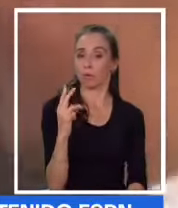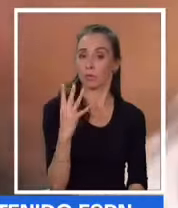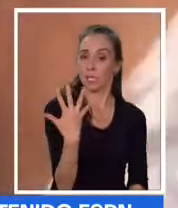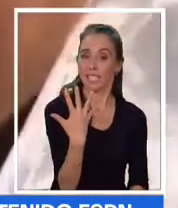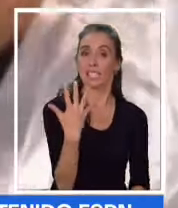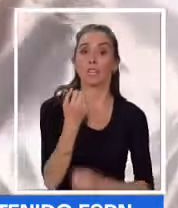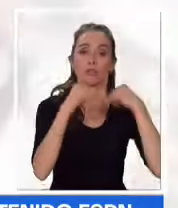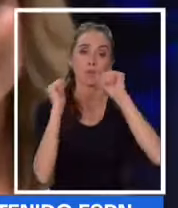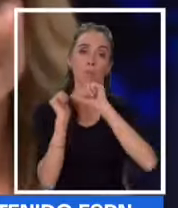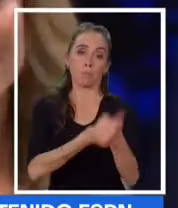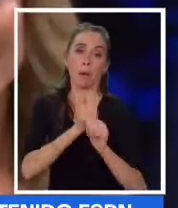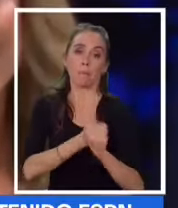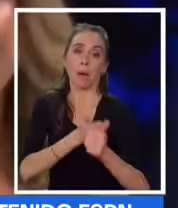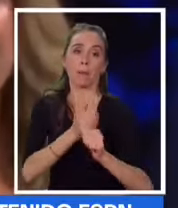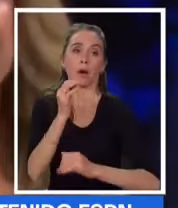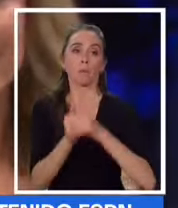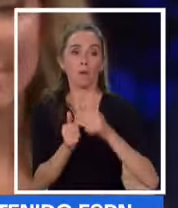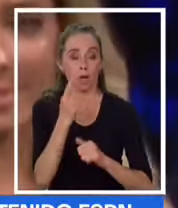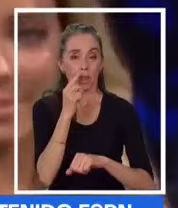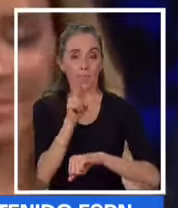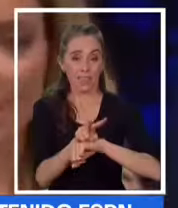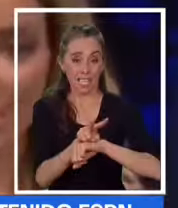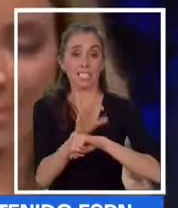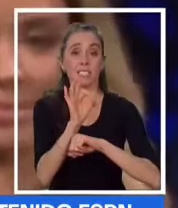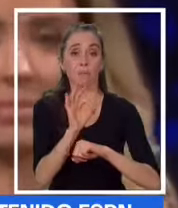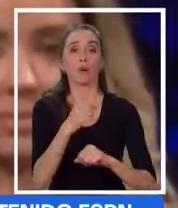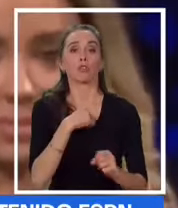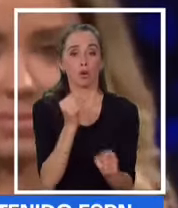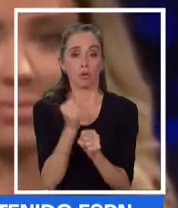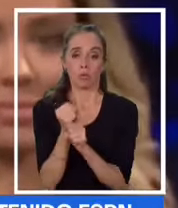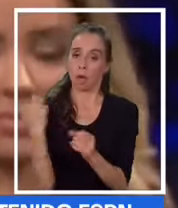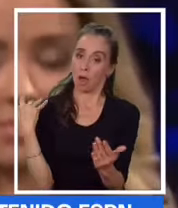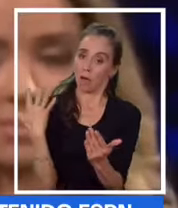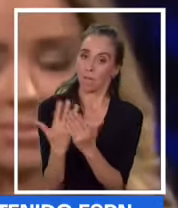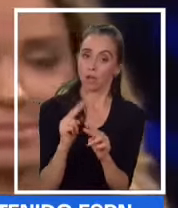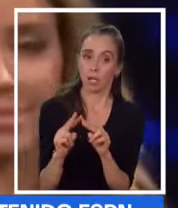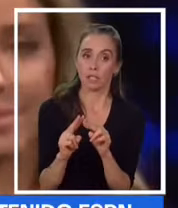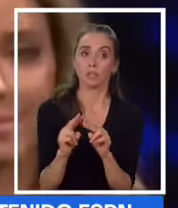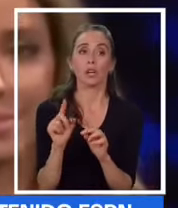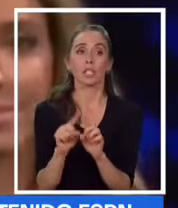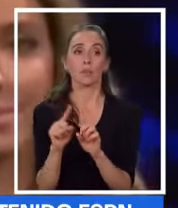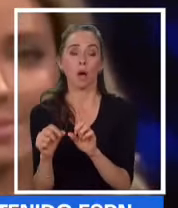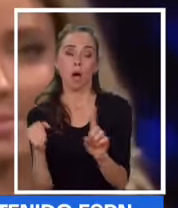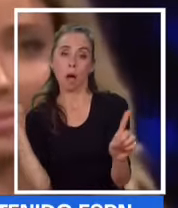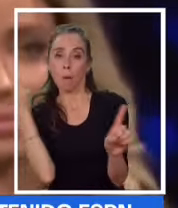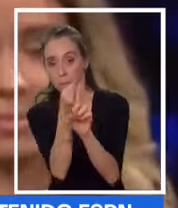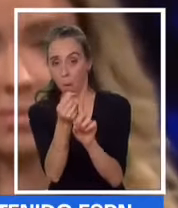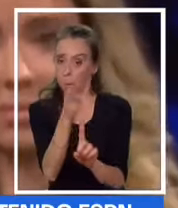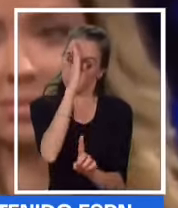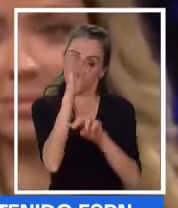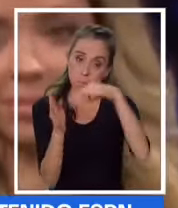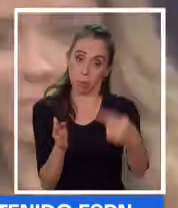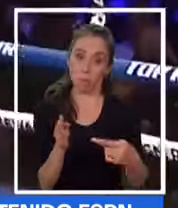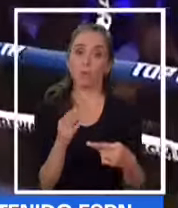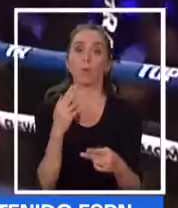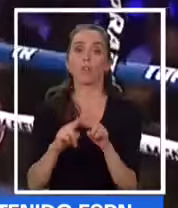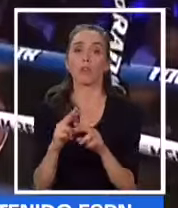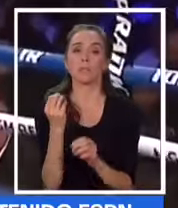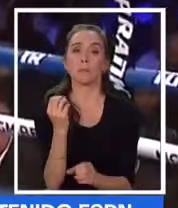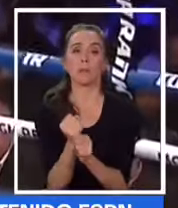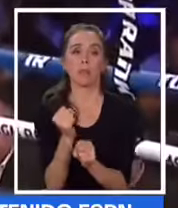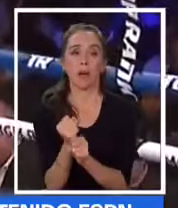como profesional. Esto es un testimonio de todo el trabajo que he realizado. Cosas como estas suceden cuando se hace bien el trabajo. Esta